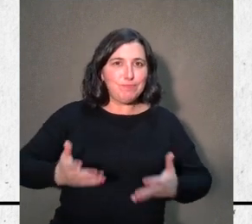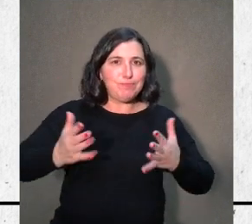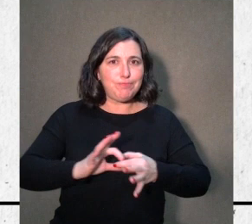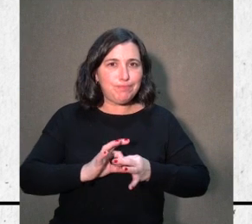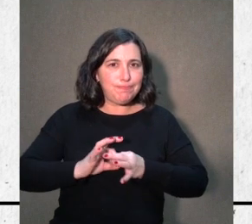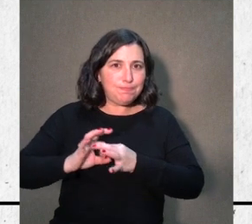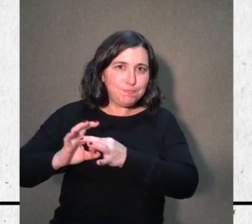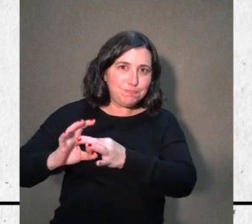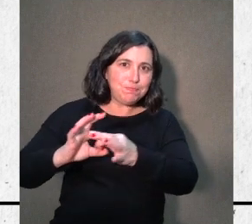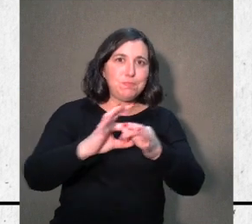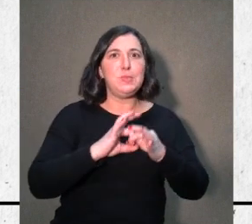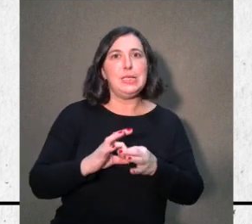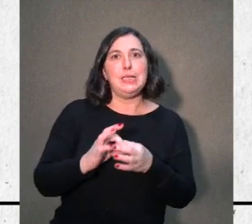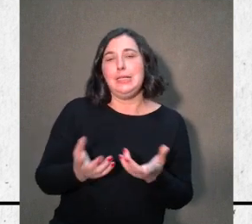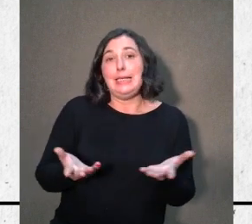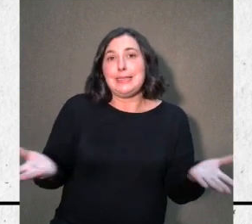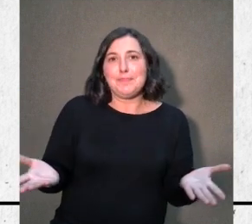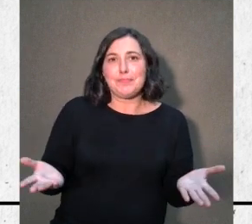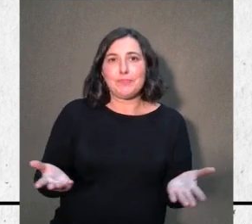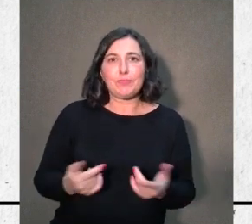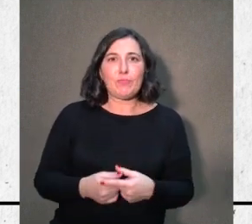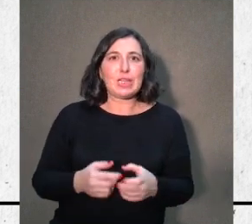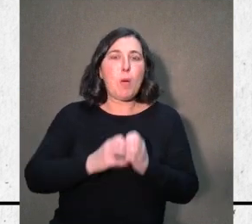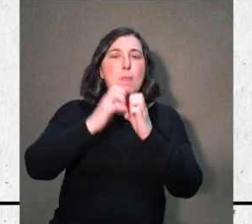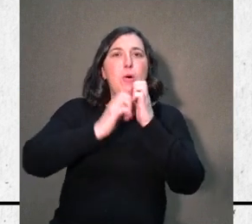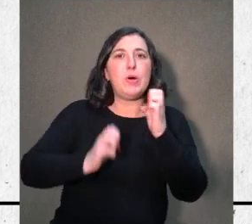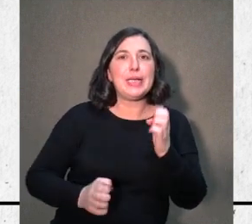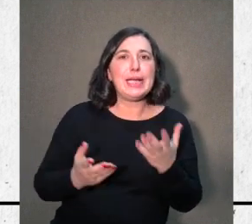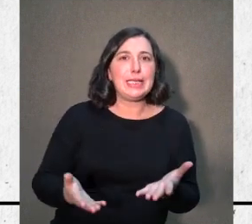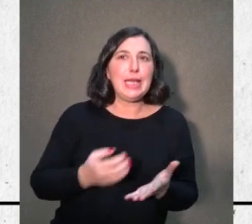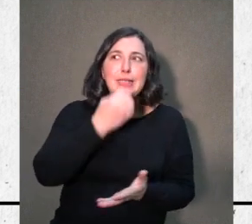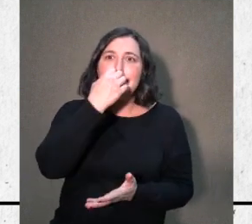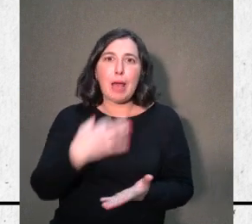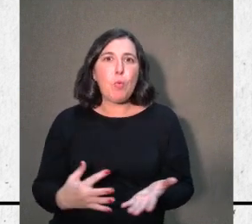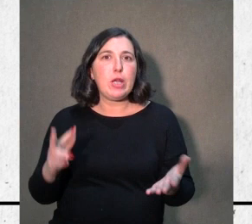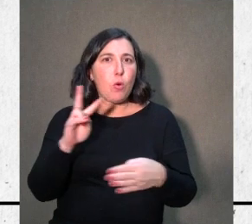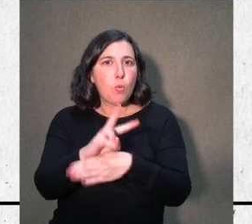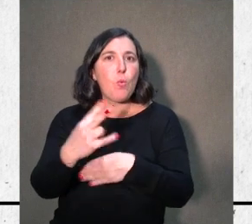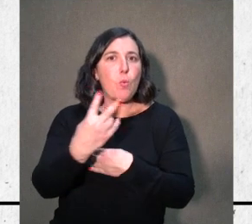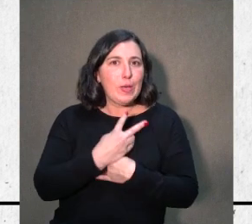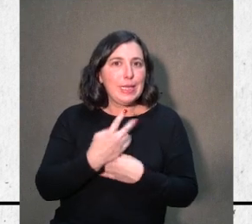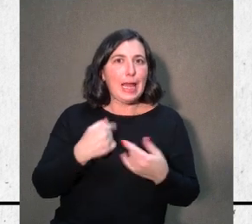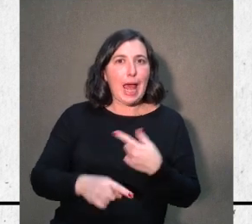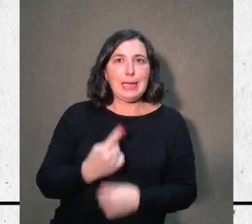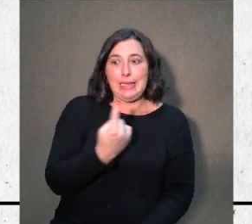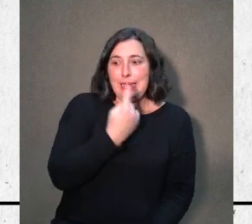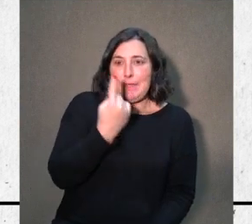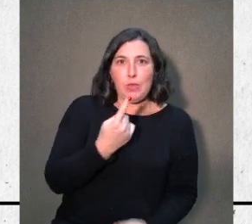es así, o sea, es una energía que está bueno cuidarla y que de forma individual después se transmite a lo colectivo.